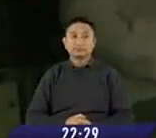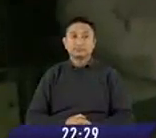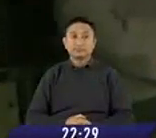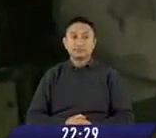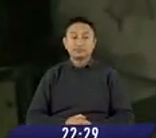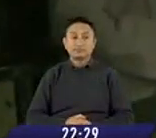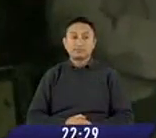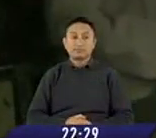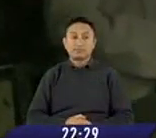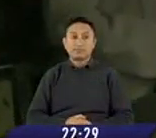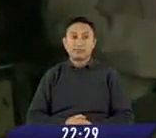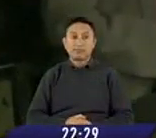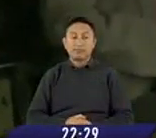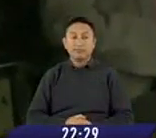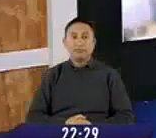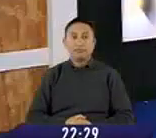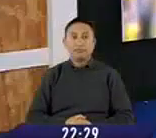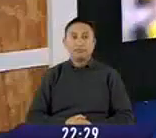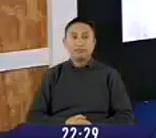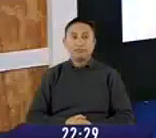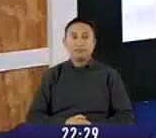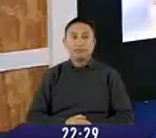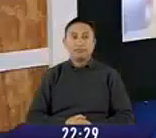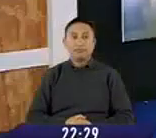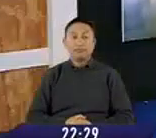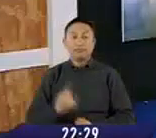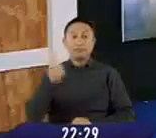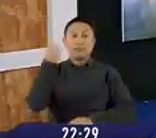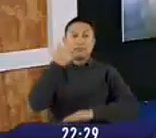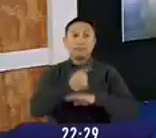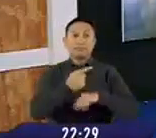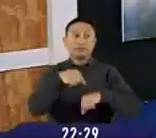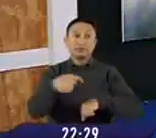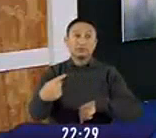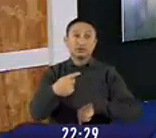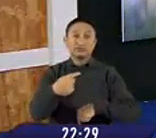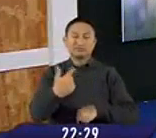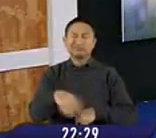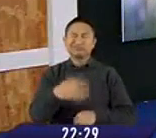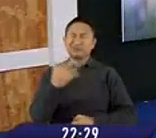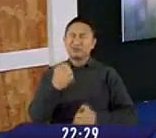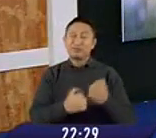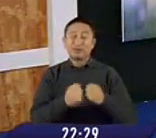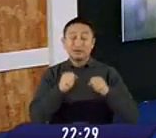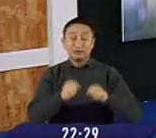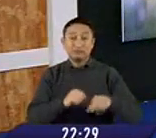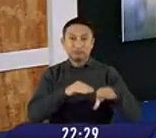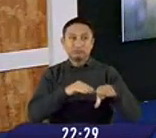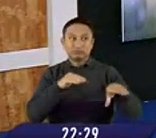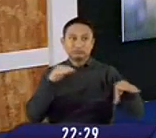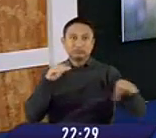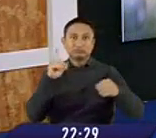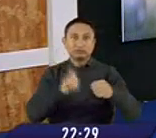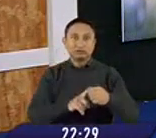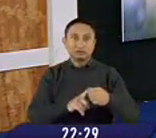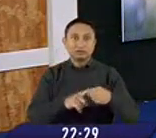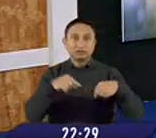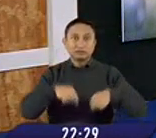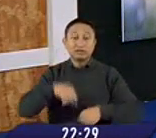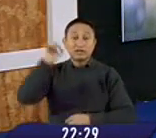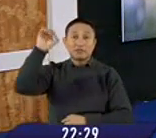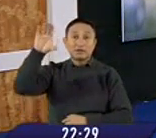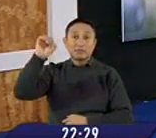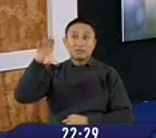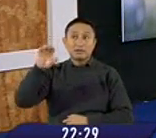Informó Priscila Cadena. En su primer día, los apagones generaron un intenso tráfico en Quito debido a que los